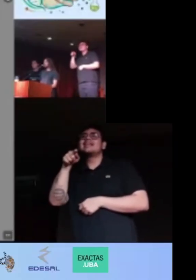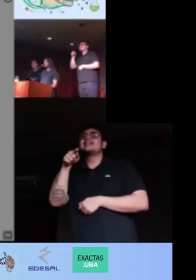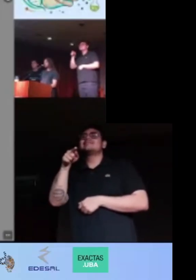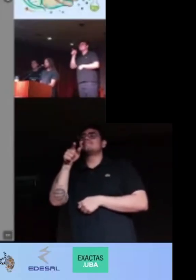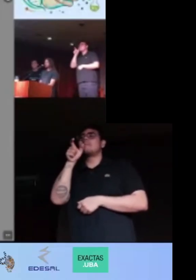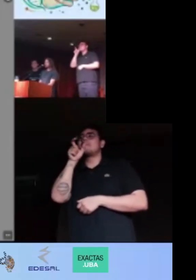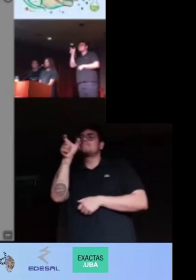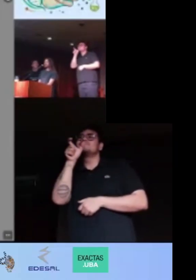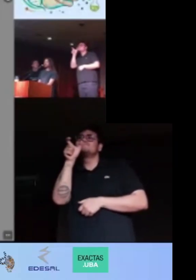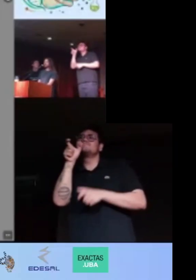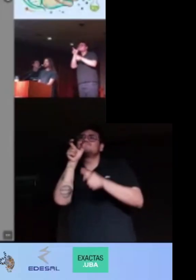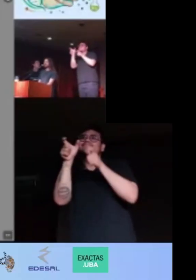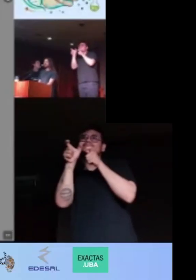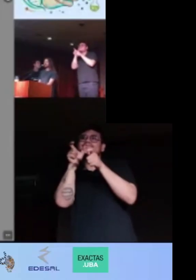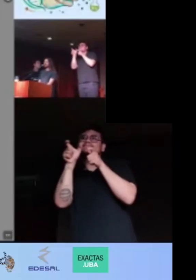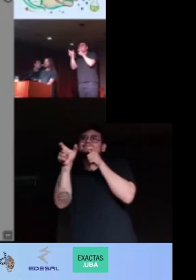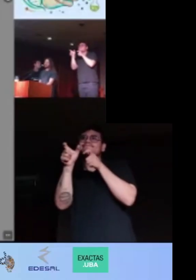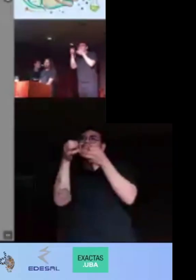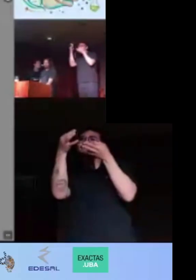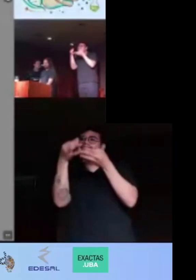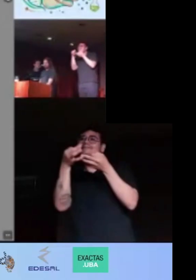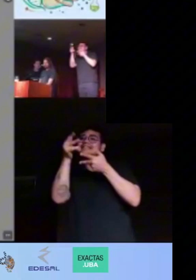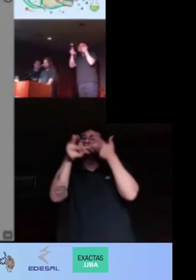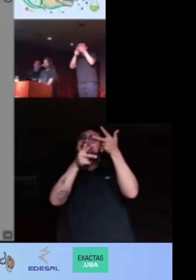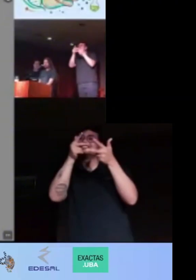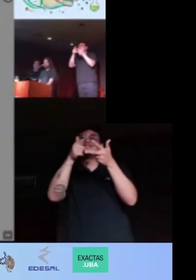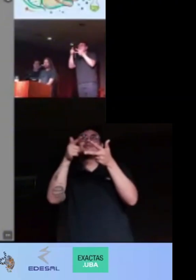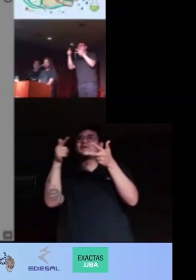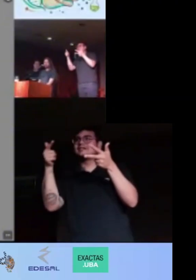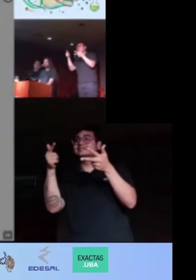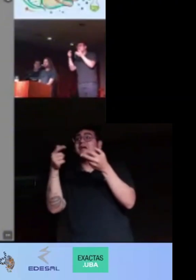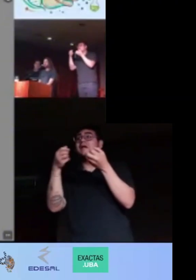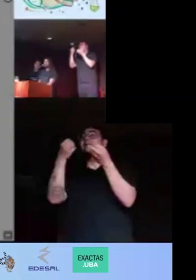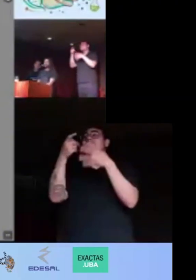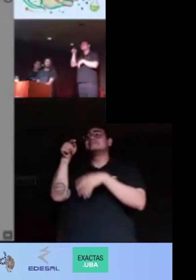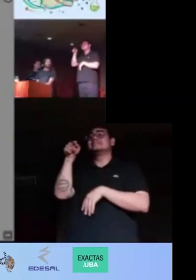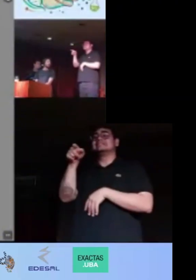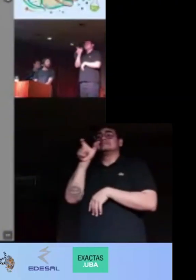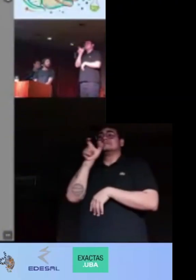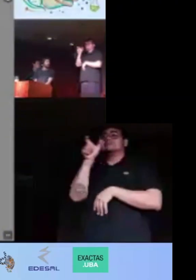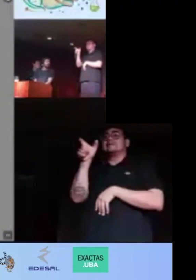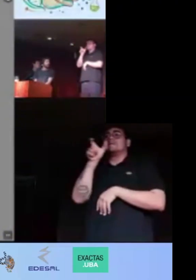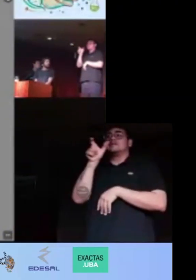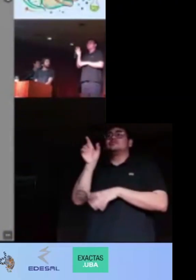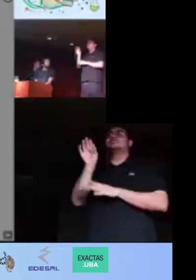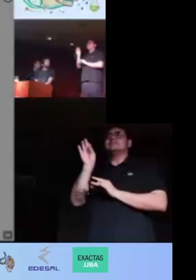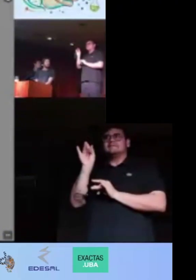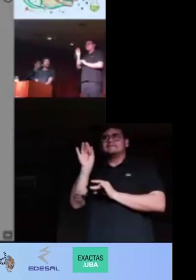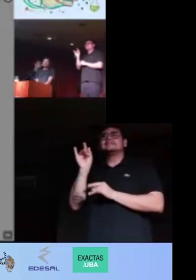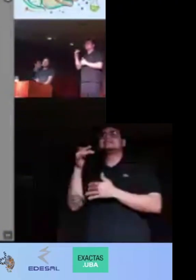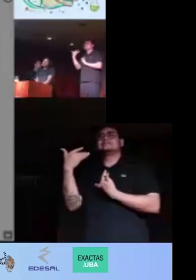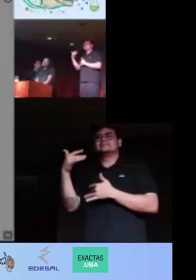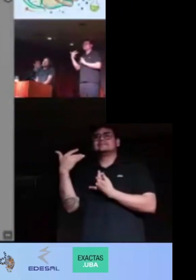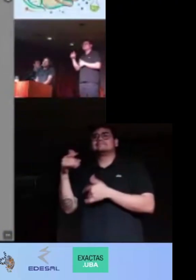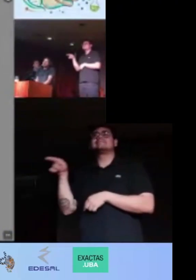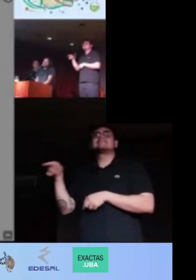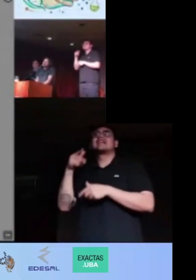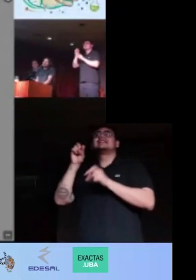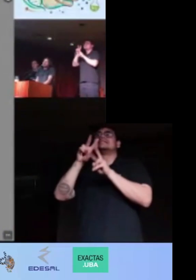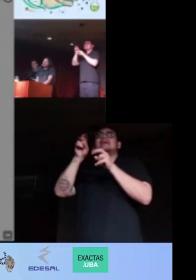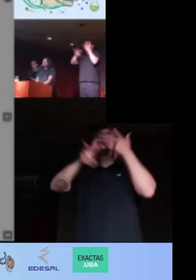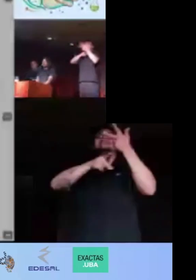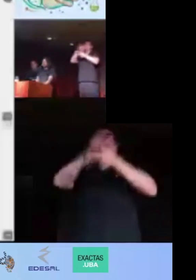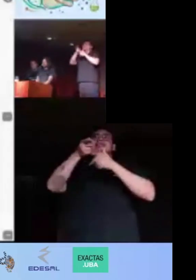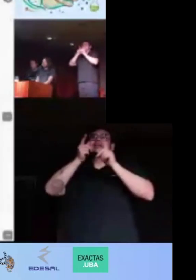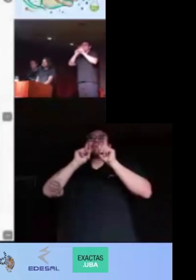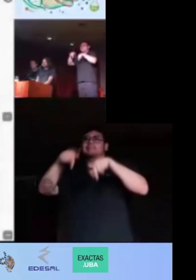técnico. Realmente el vocabulario es muy nulo. Eh, Ese sería el por qué